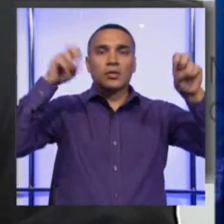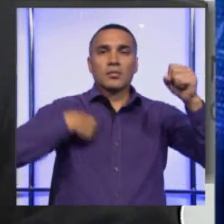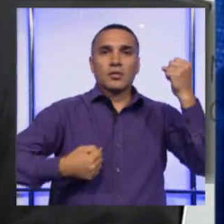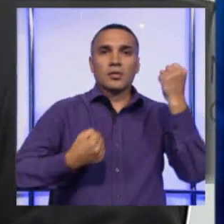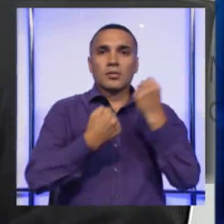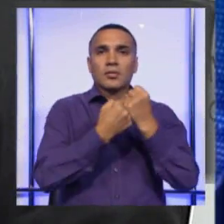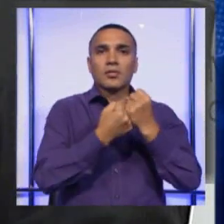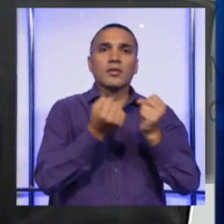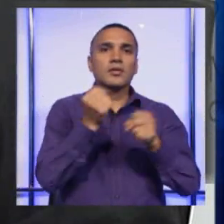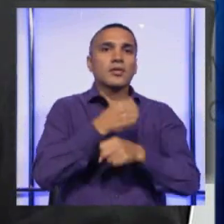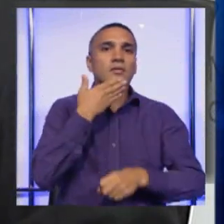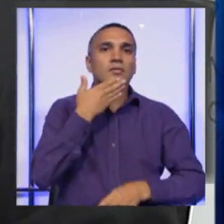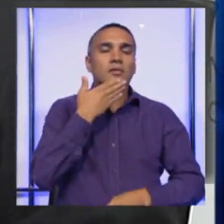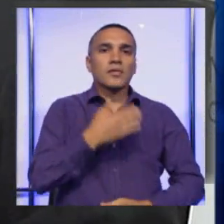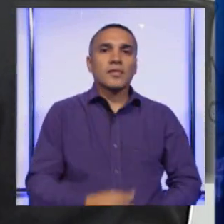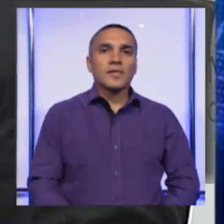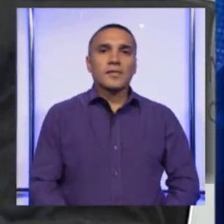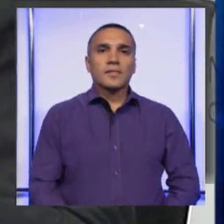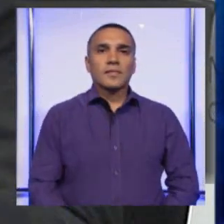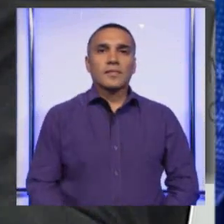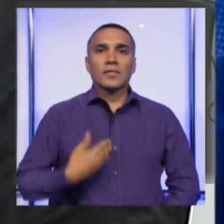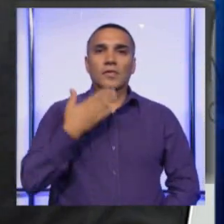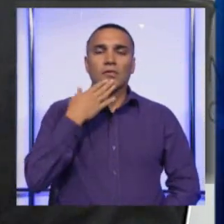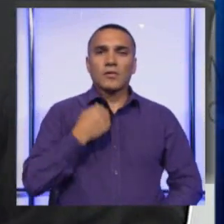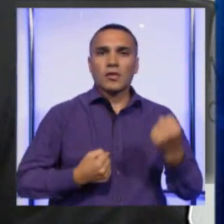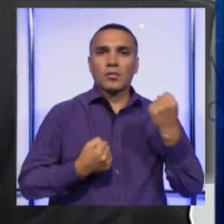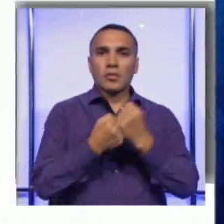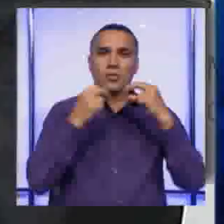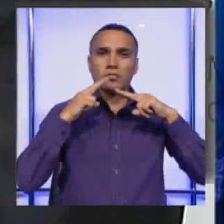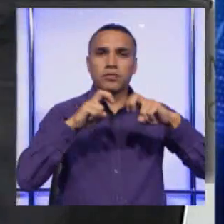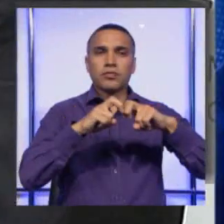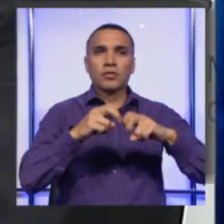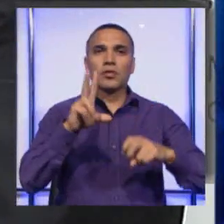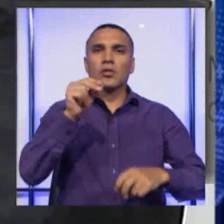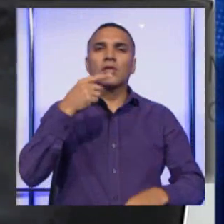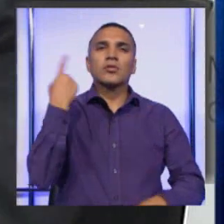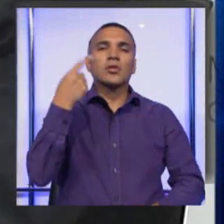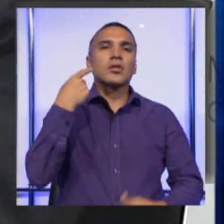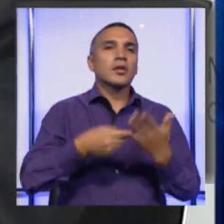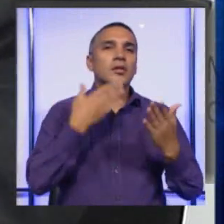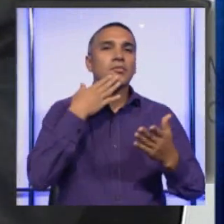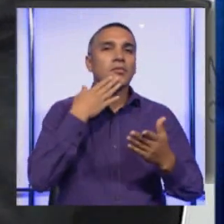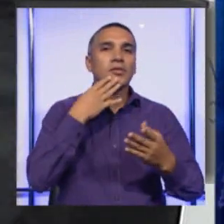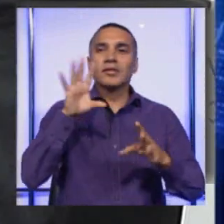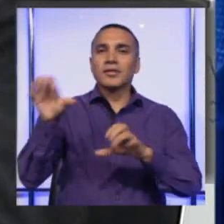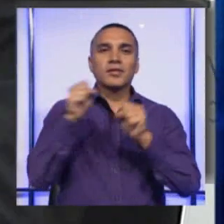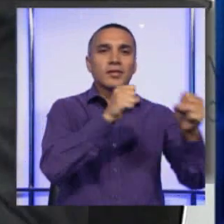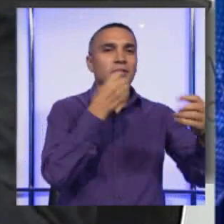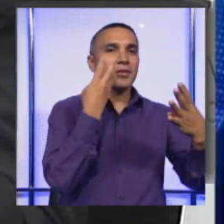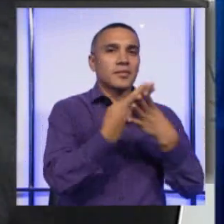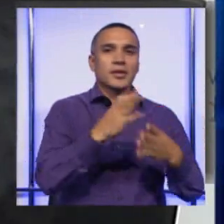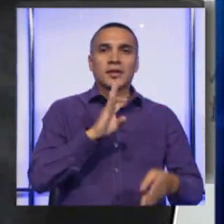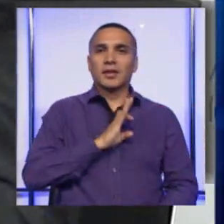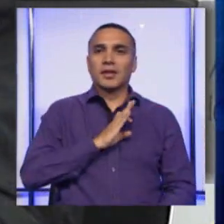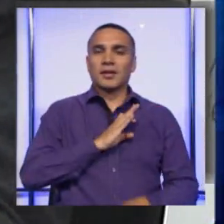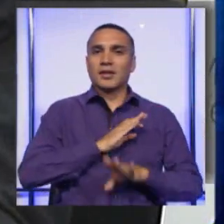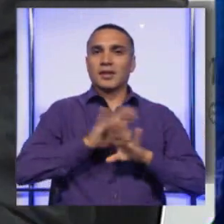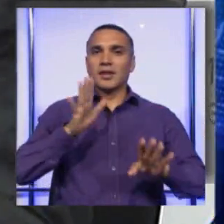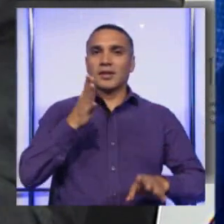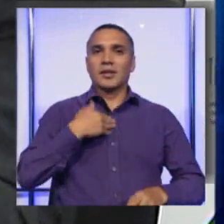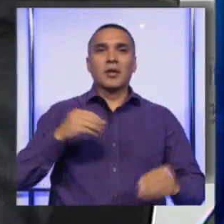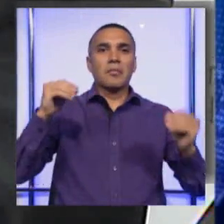ser un ente de apoyo a la investigación. No se trata solo de enfrentar esto bélicamente o poniendo más